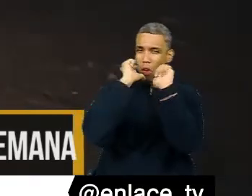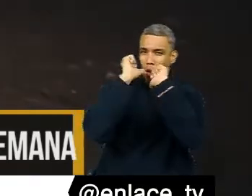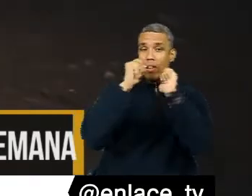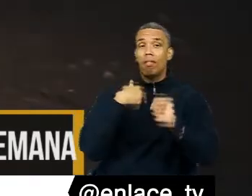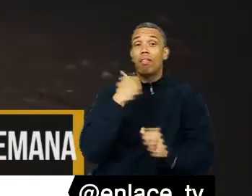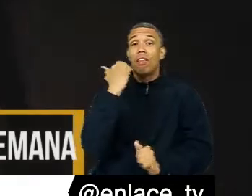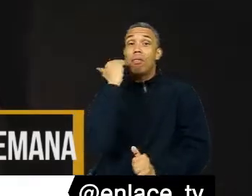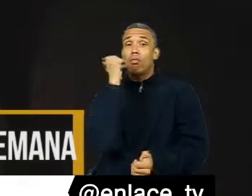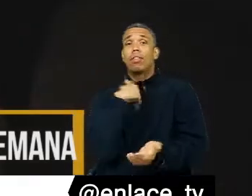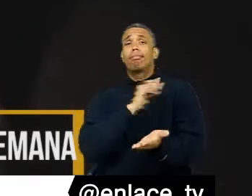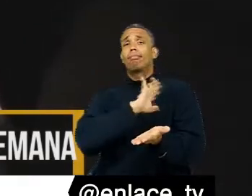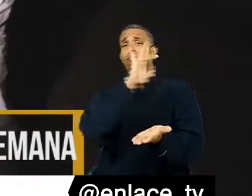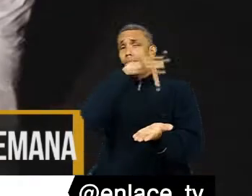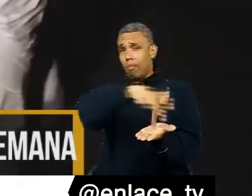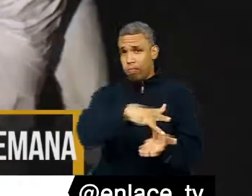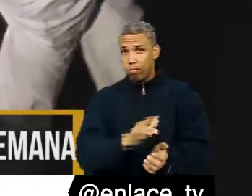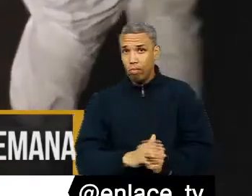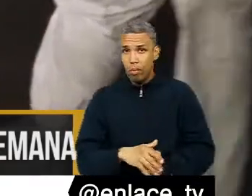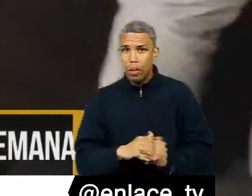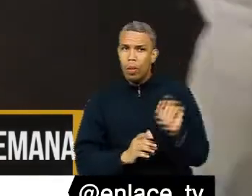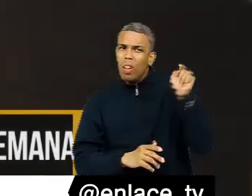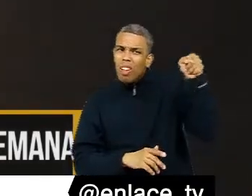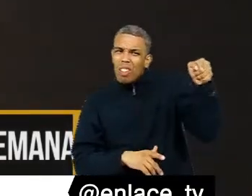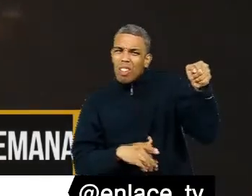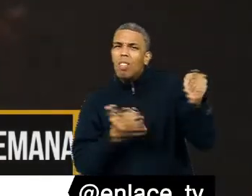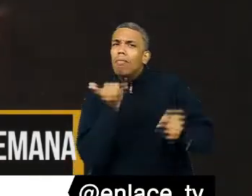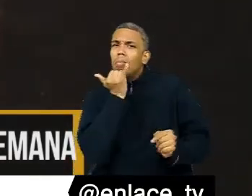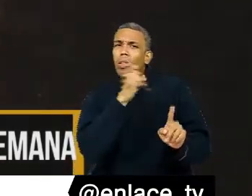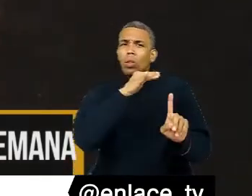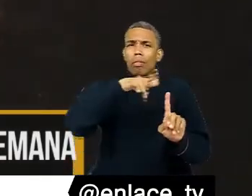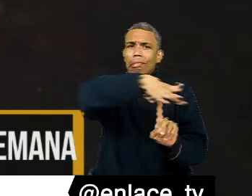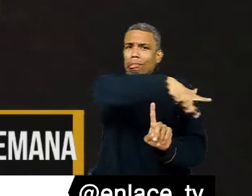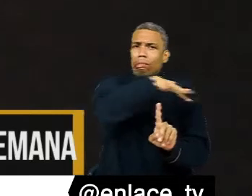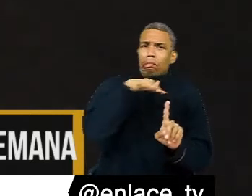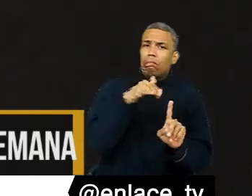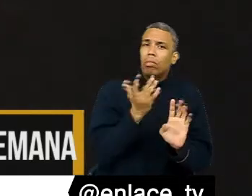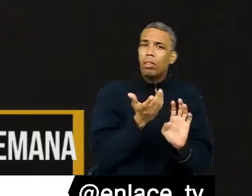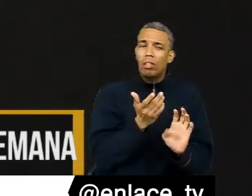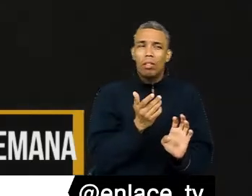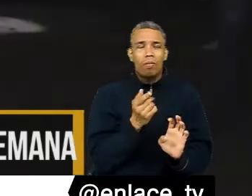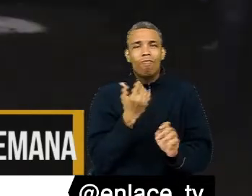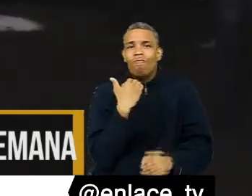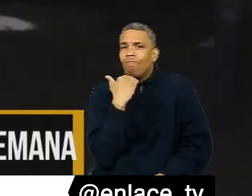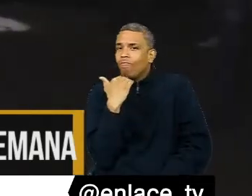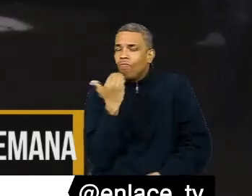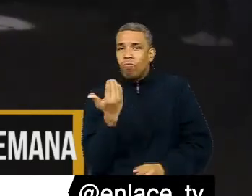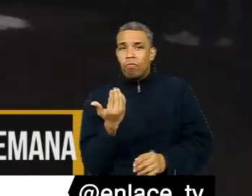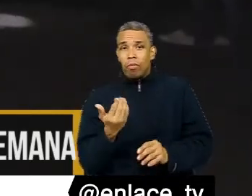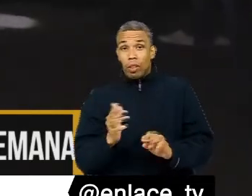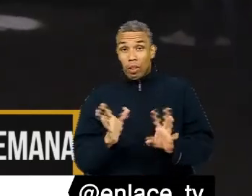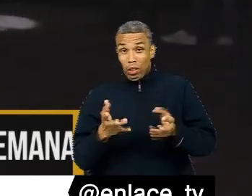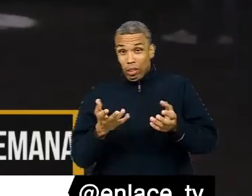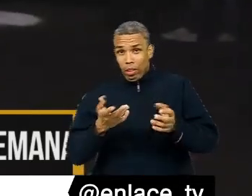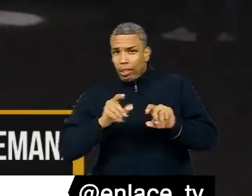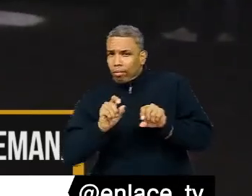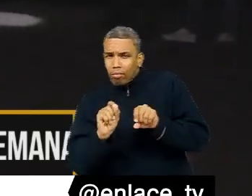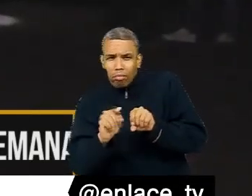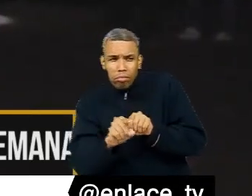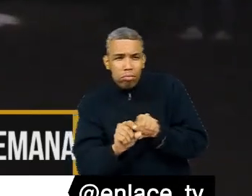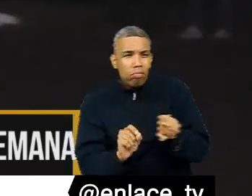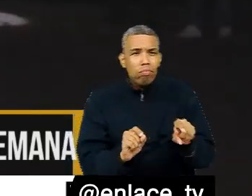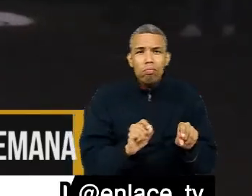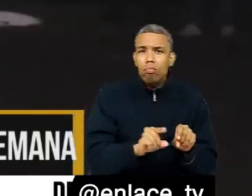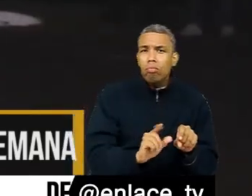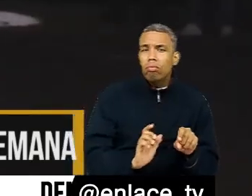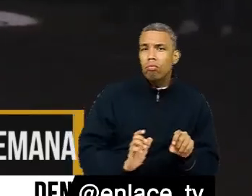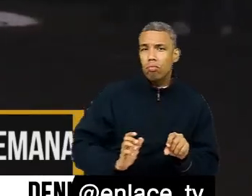la situación que se generó allí. Lo único que tenemos pues hasta el momento es una persona pues lesionada con arma de